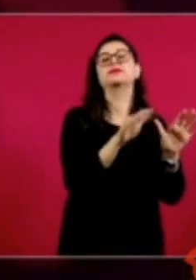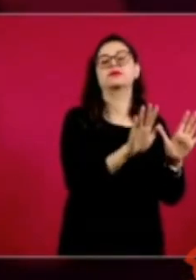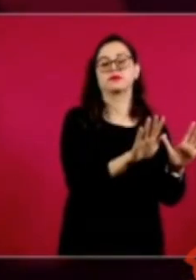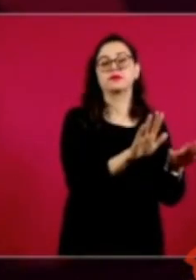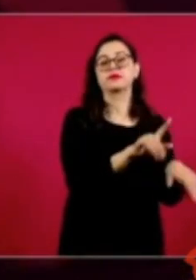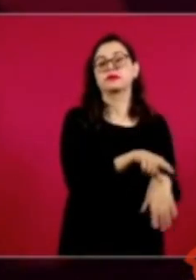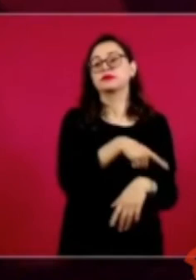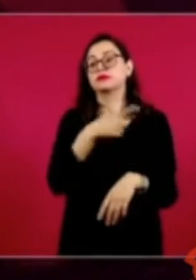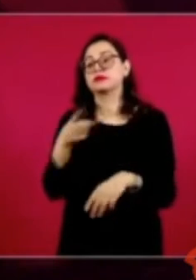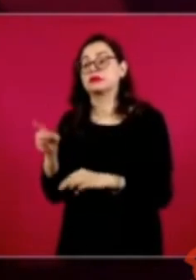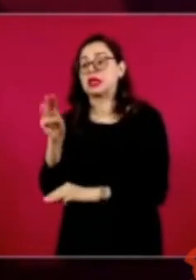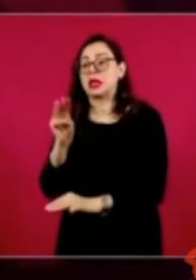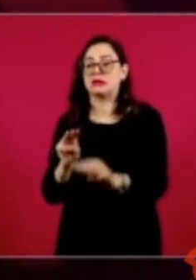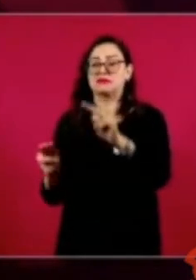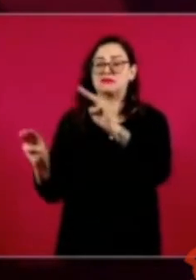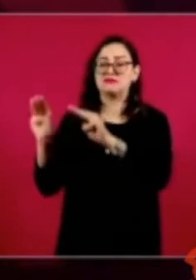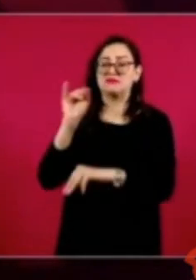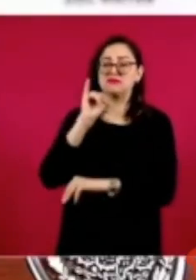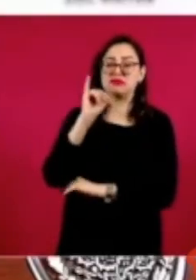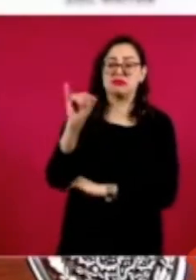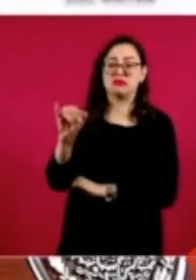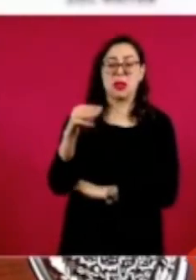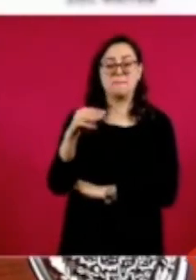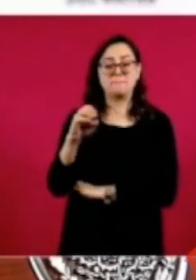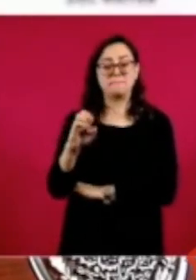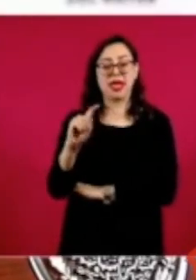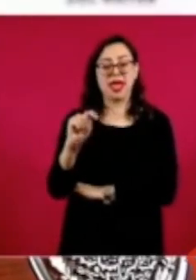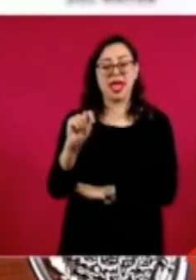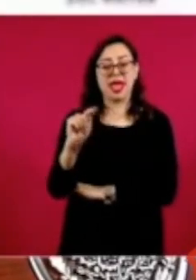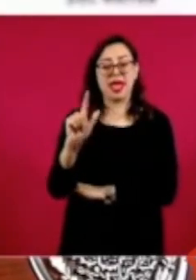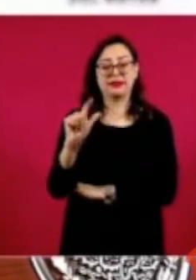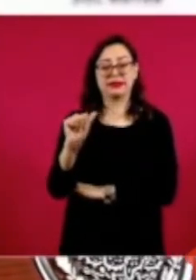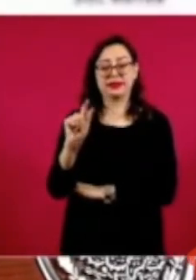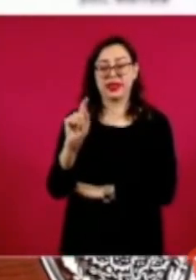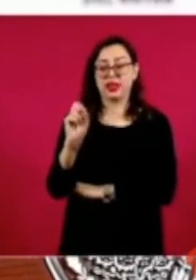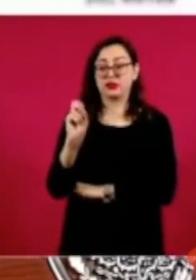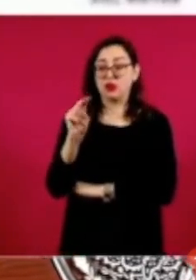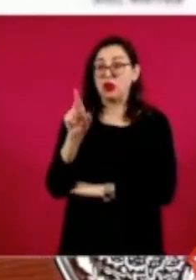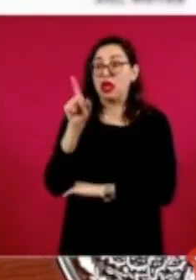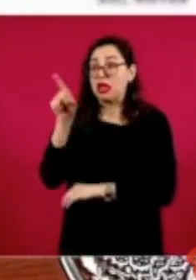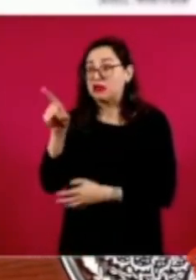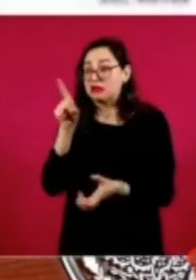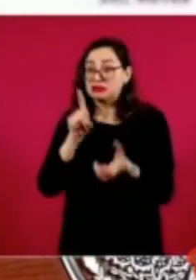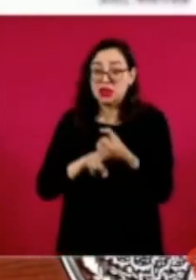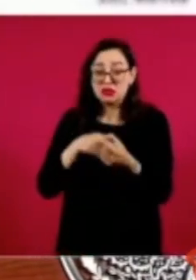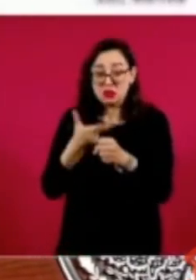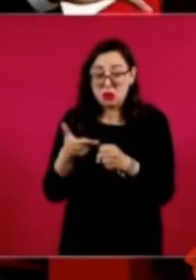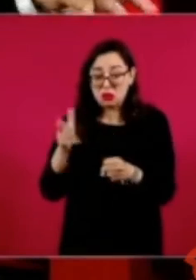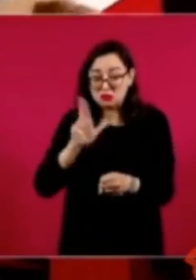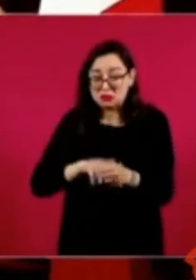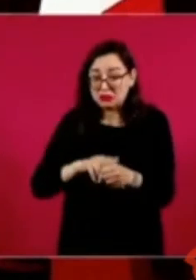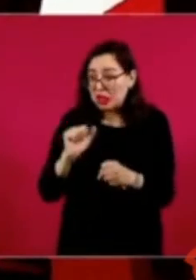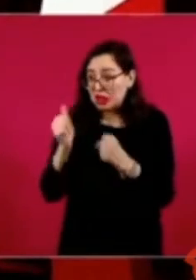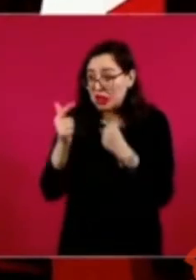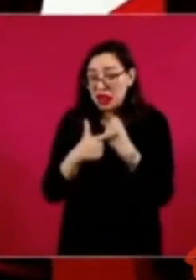sino en Metlatono. Ahí no hay una clínica, seguro, del ISSSTE.